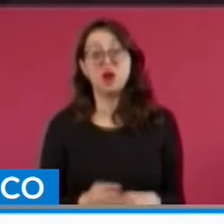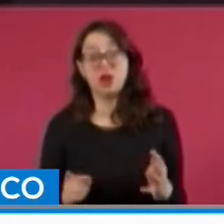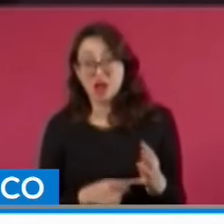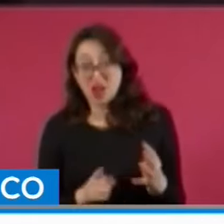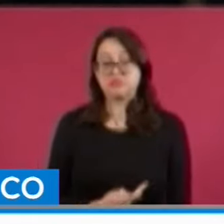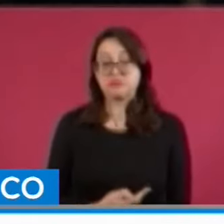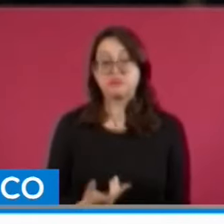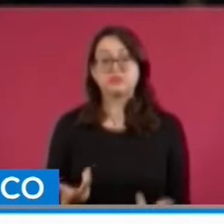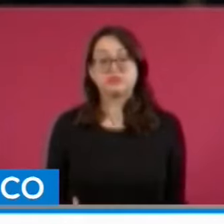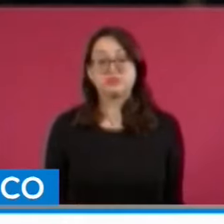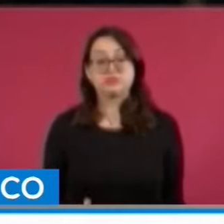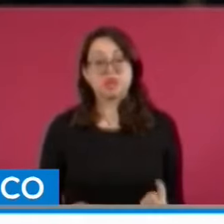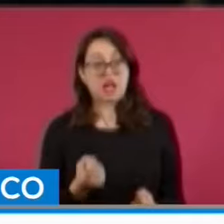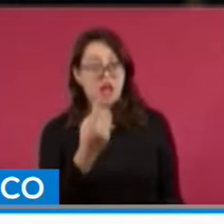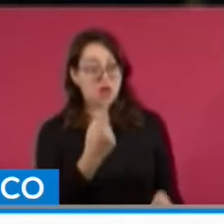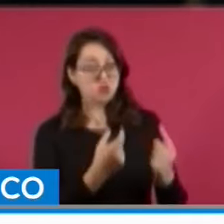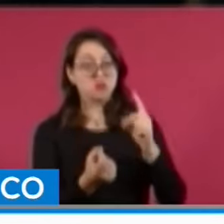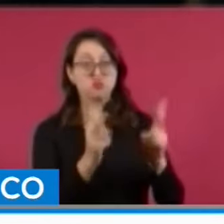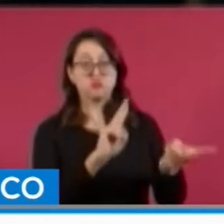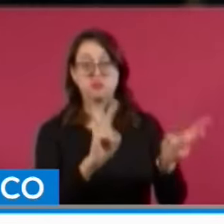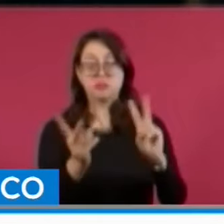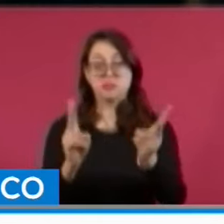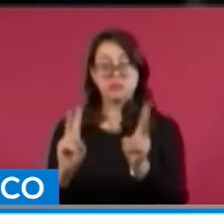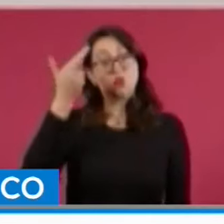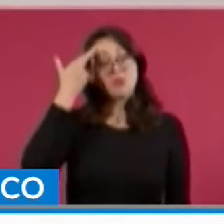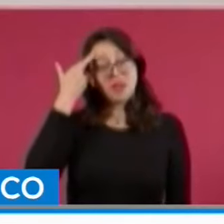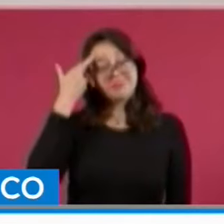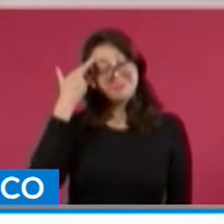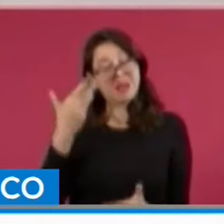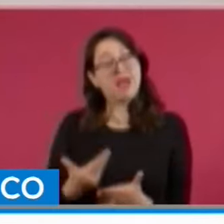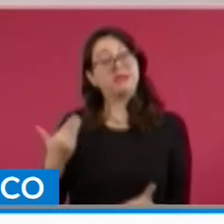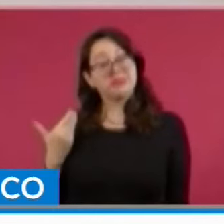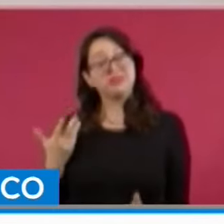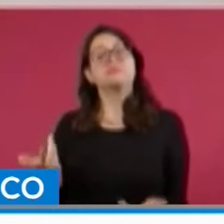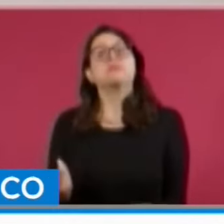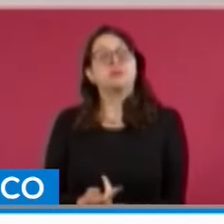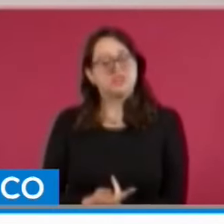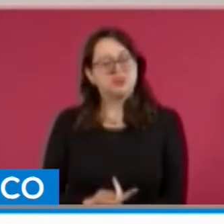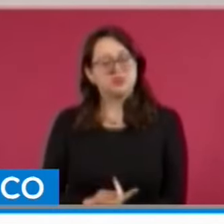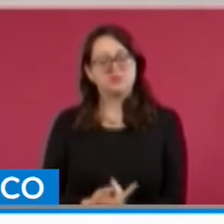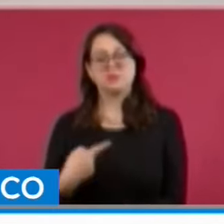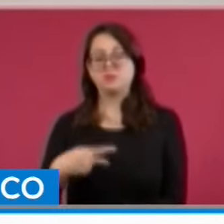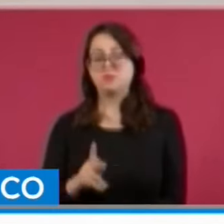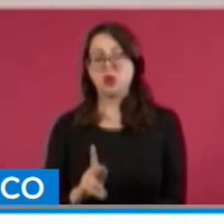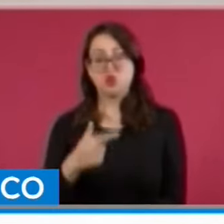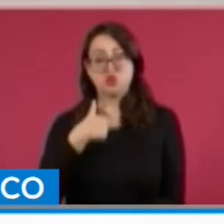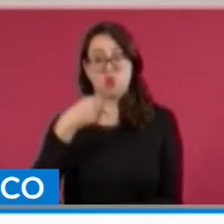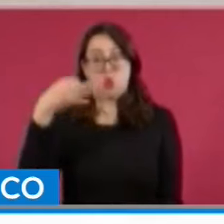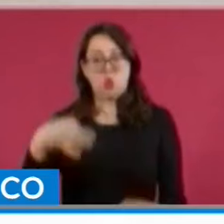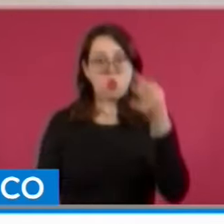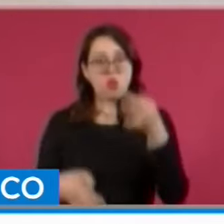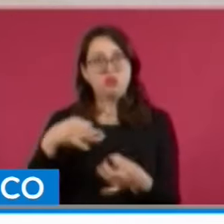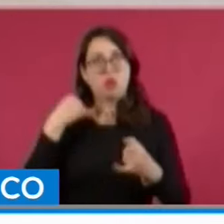diario estadounidense The New York Times trabajaba un reportaje sobre el tema que fue difundido poco después. El mandatario mexicano rechazó